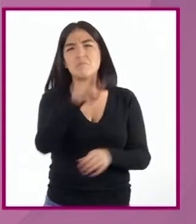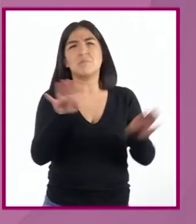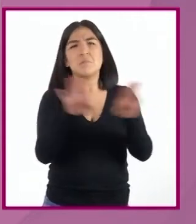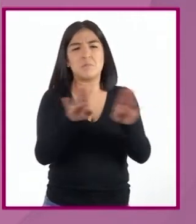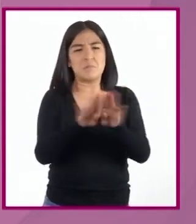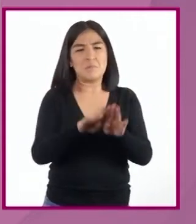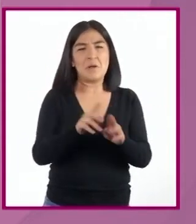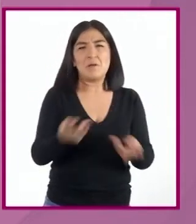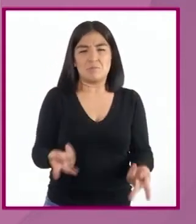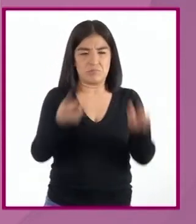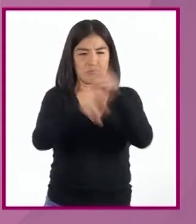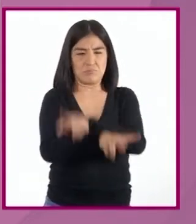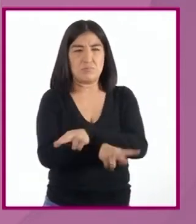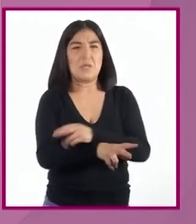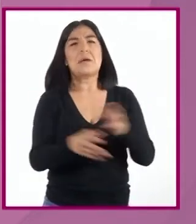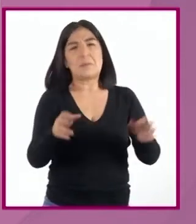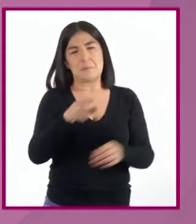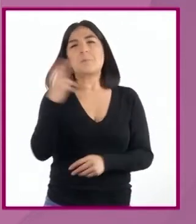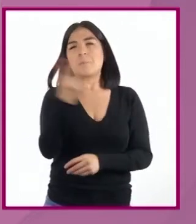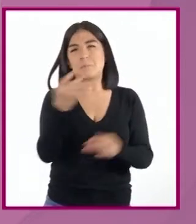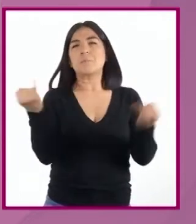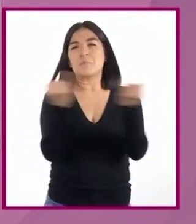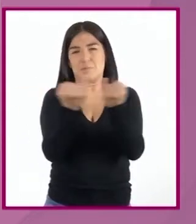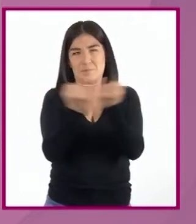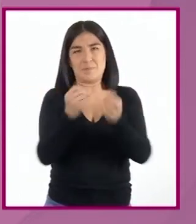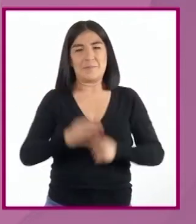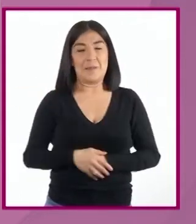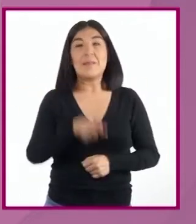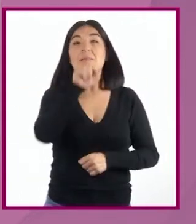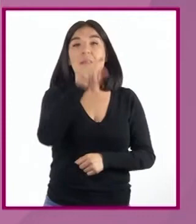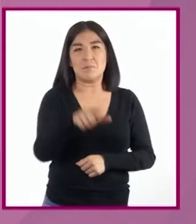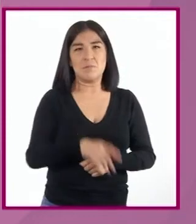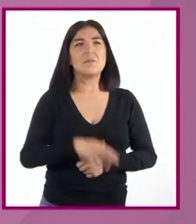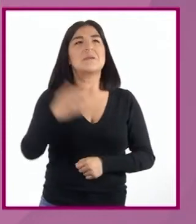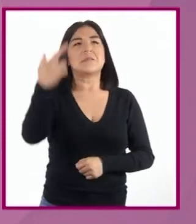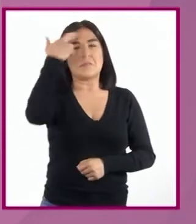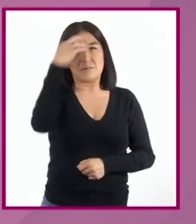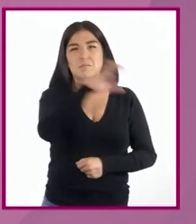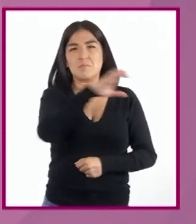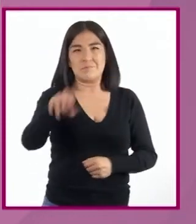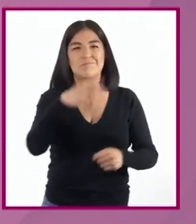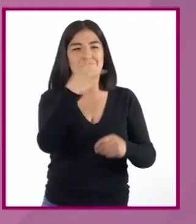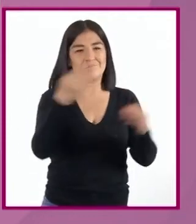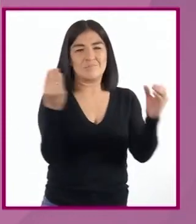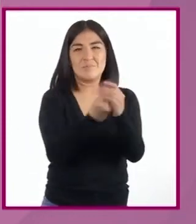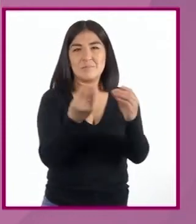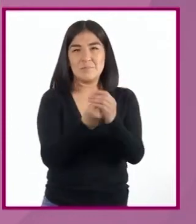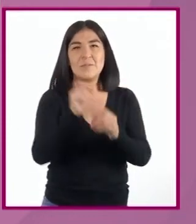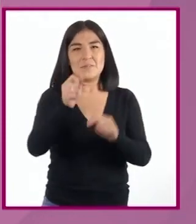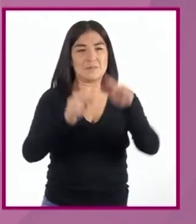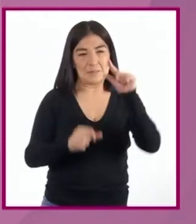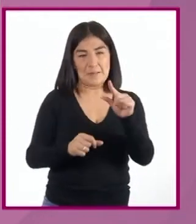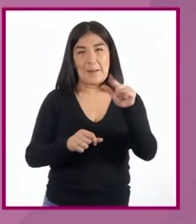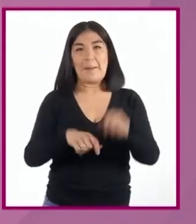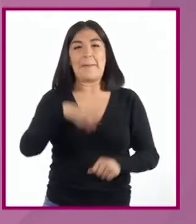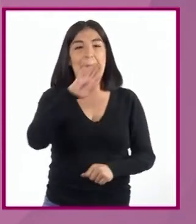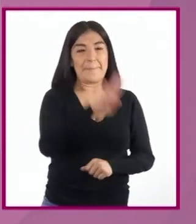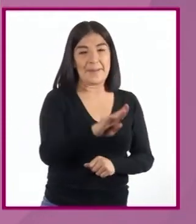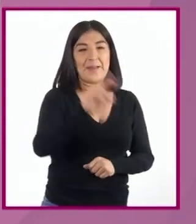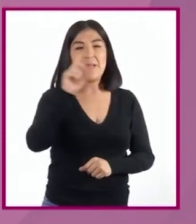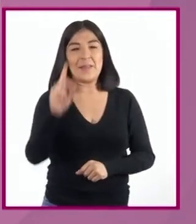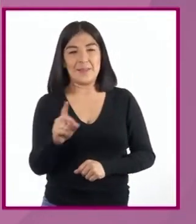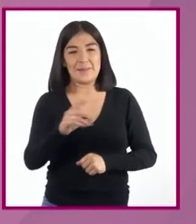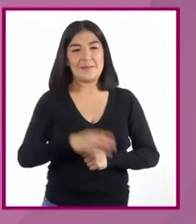vértice, por lo tanto, son congruentes. Asimismo, se reconoce esta propiedad con los ángulos B y D.